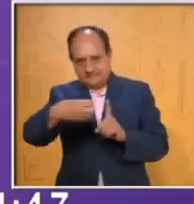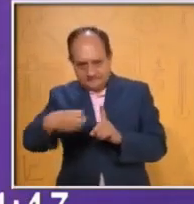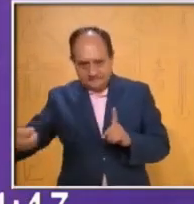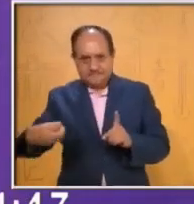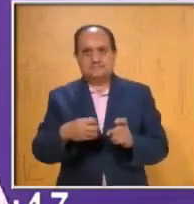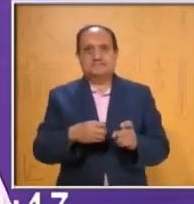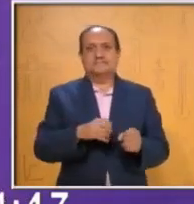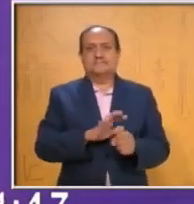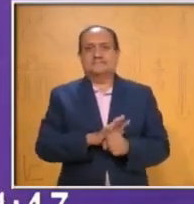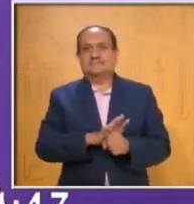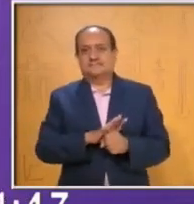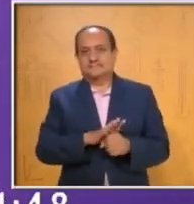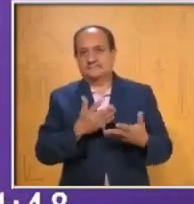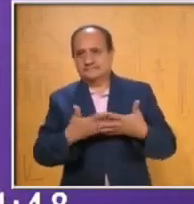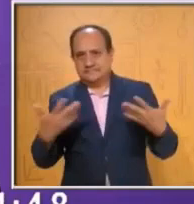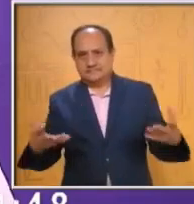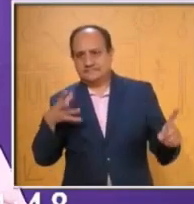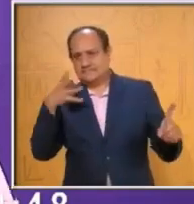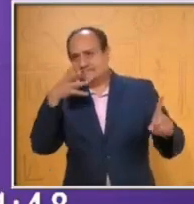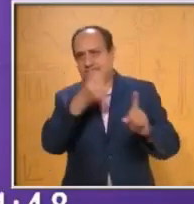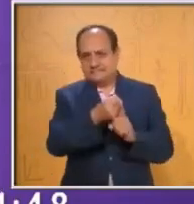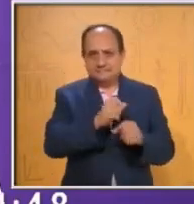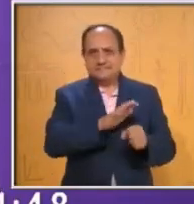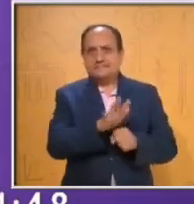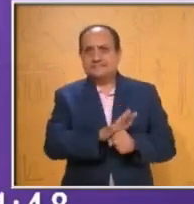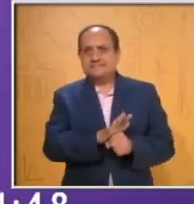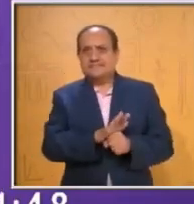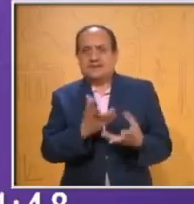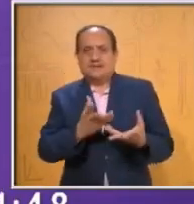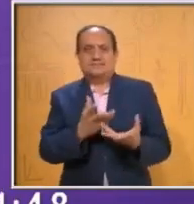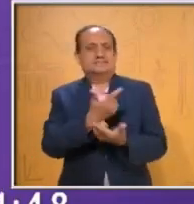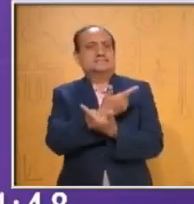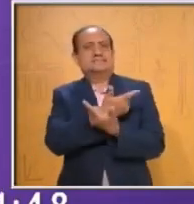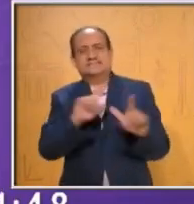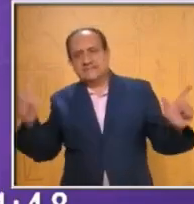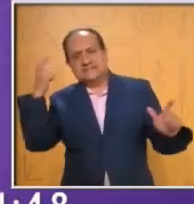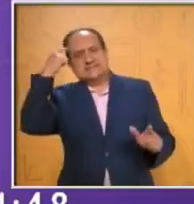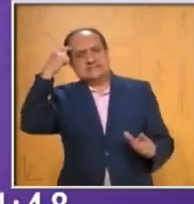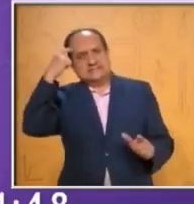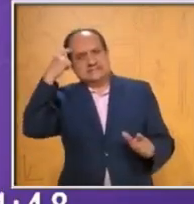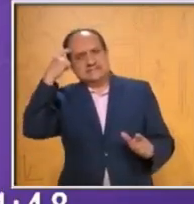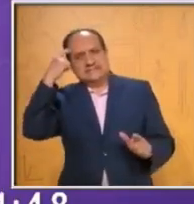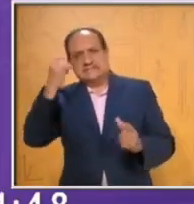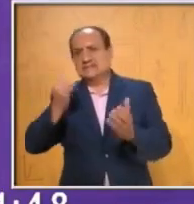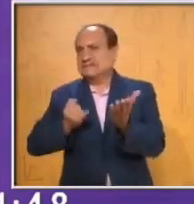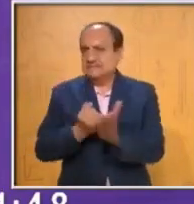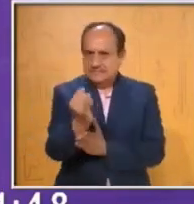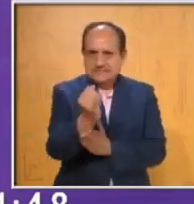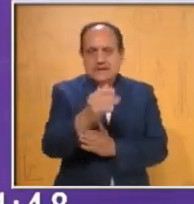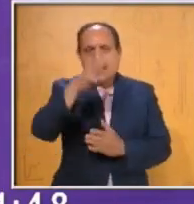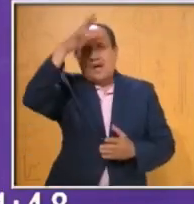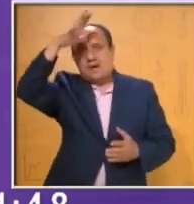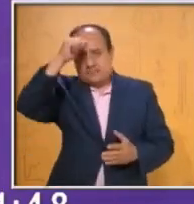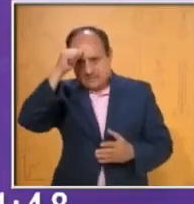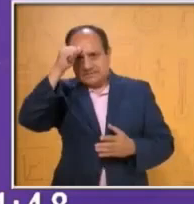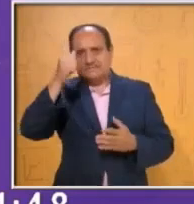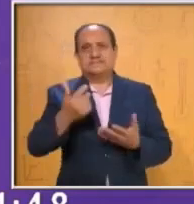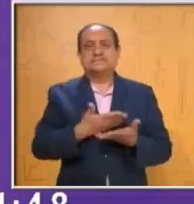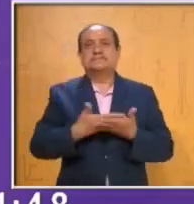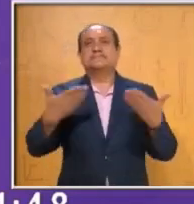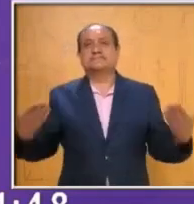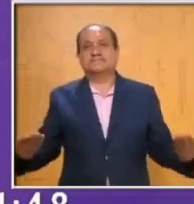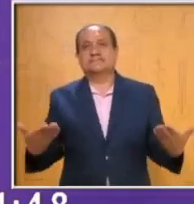organización, vamos a retomar lo que es democracia, la toma de acuerdos, pero ahora vamos